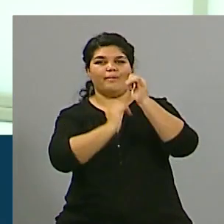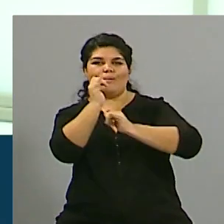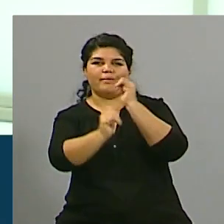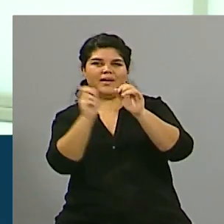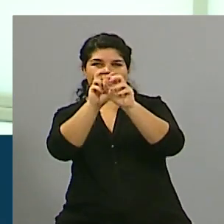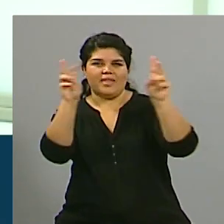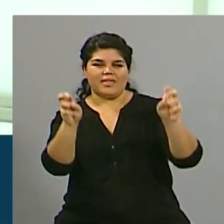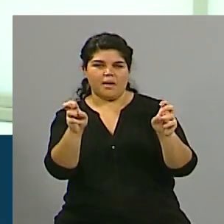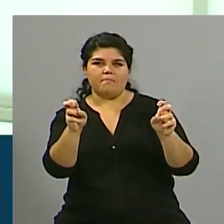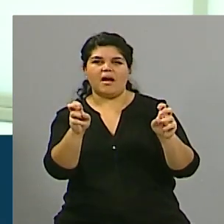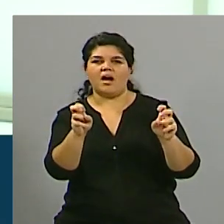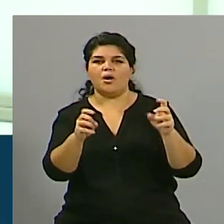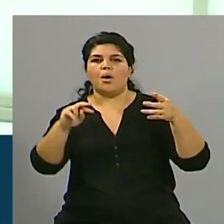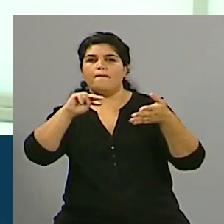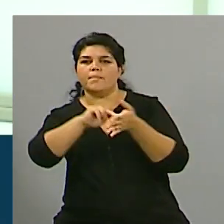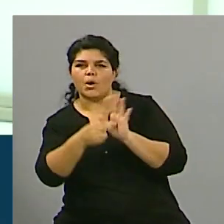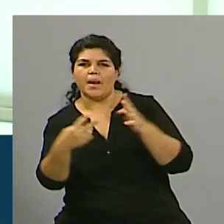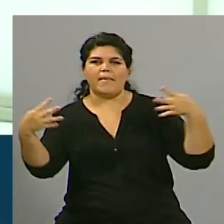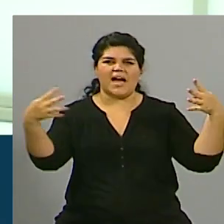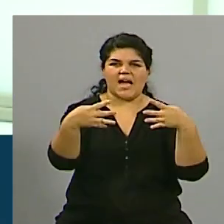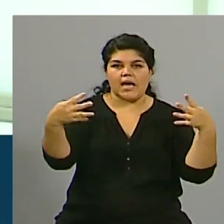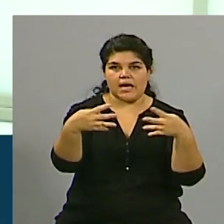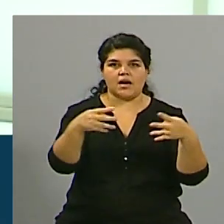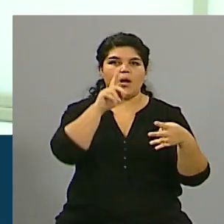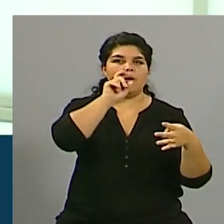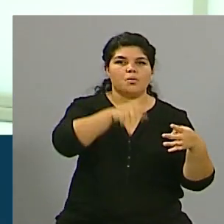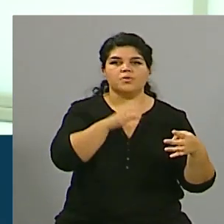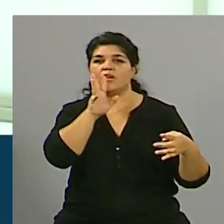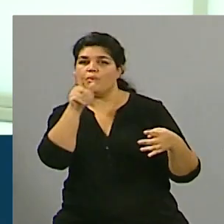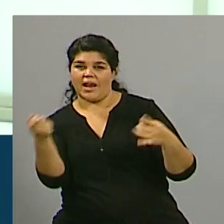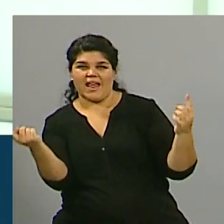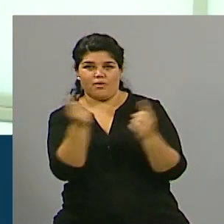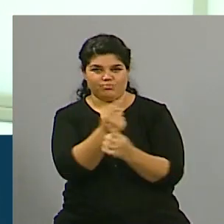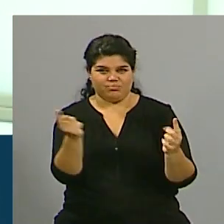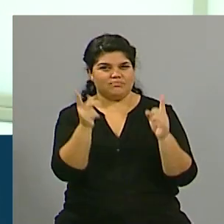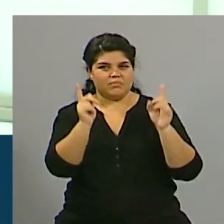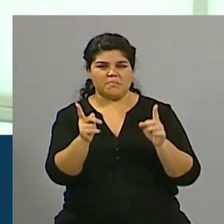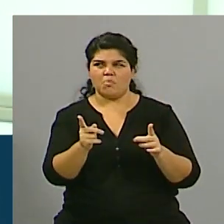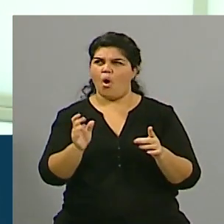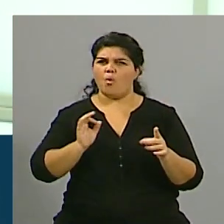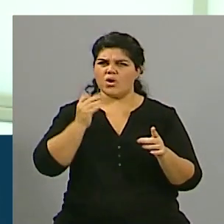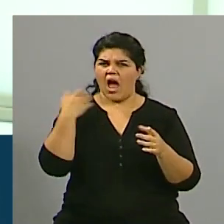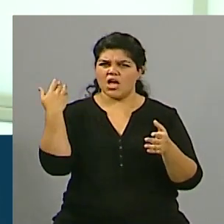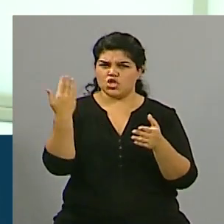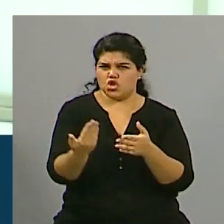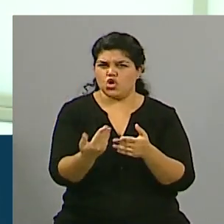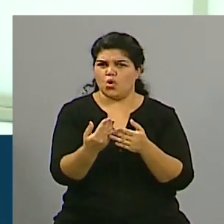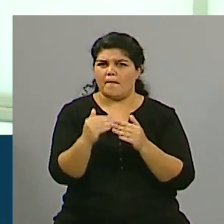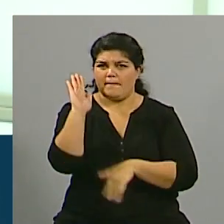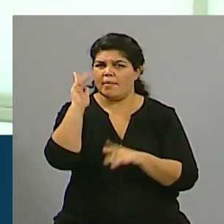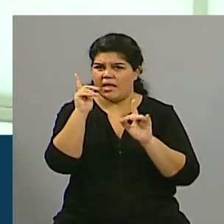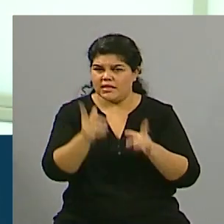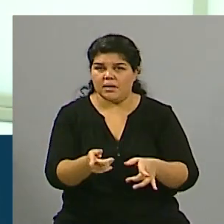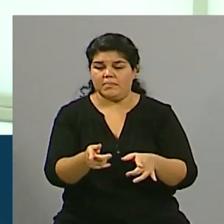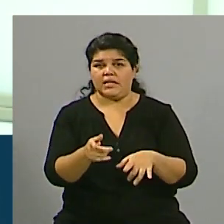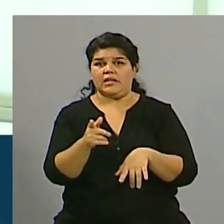que está sucediendo todavía con este conflicto entre Ucrania y Rusia, Rusia y Ucrania, más de un año de esta guerra que parece no tener,